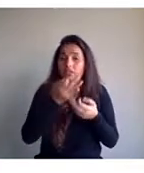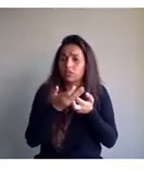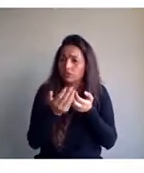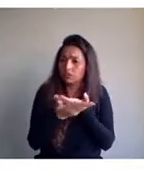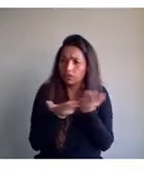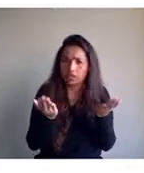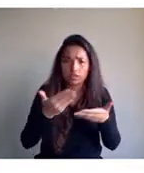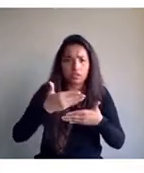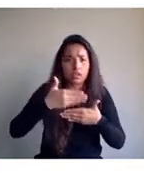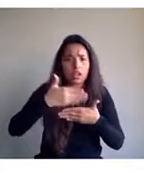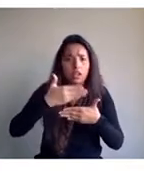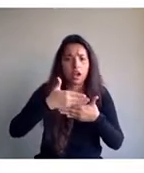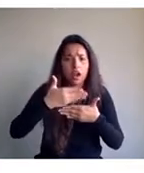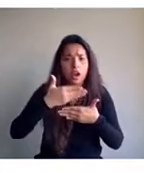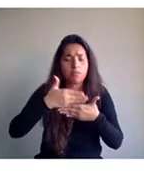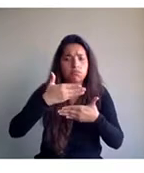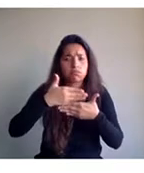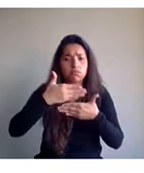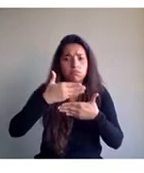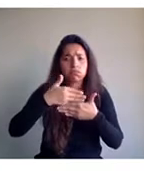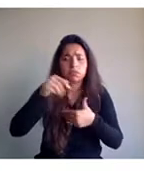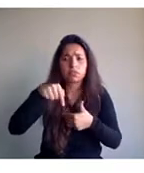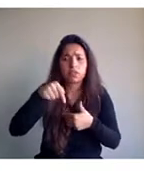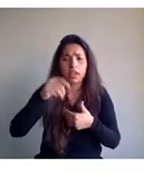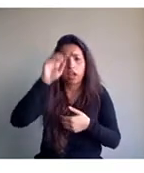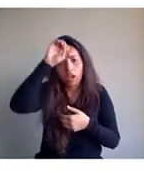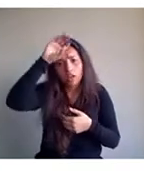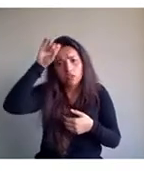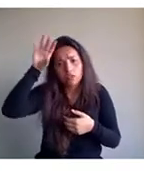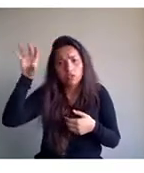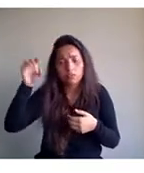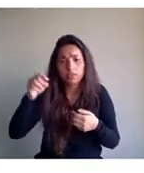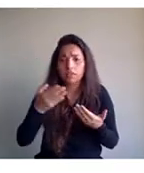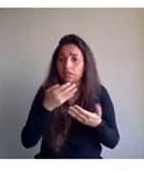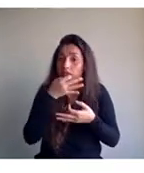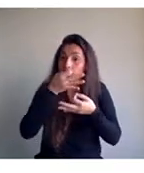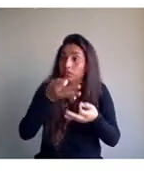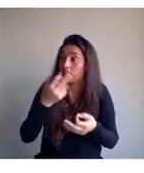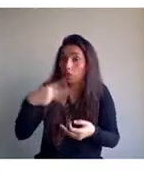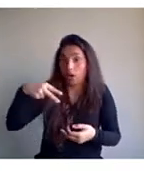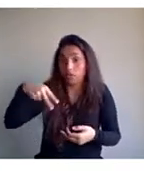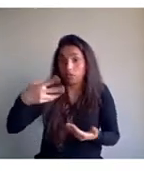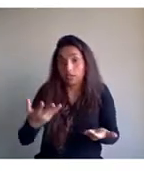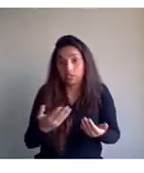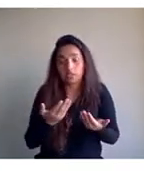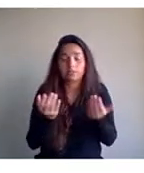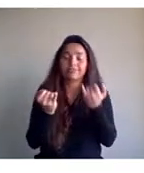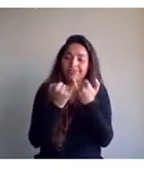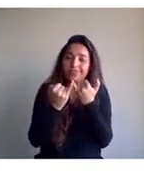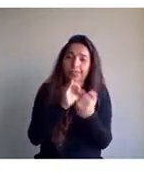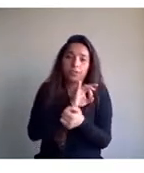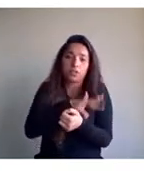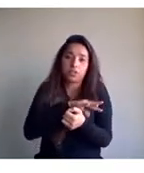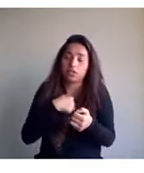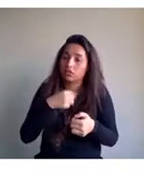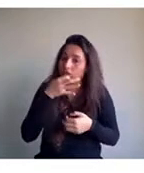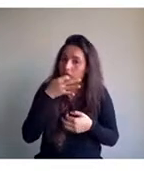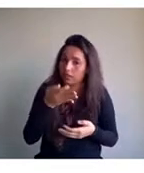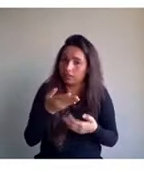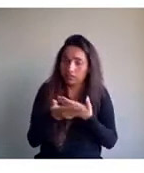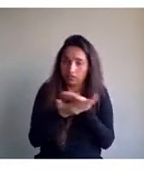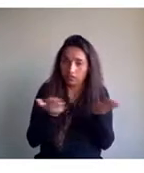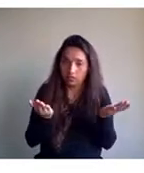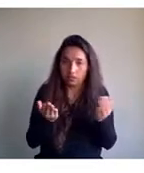nacional de estadística que es nuestro centro de estadísticas colombia para cortarle a los amigos chilenos está diciendo que por poner a la